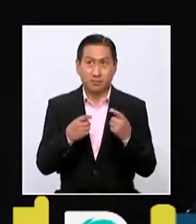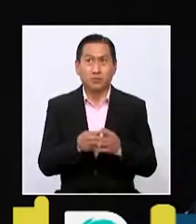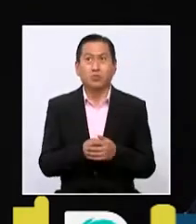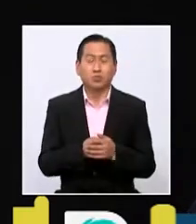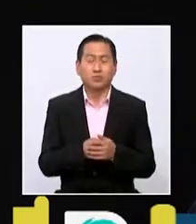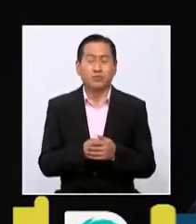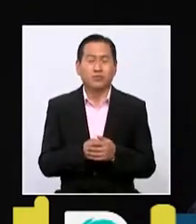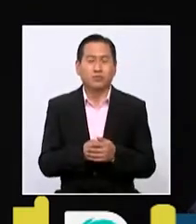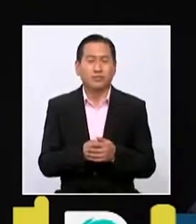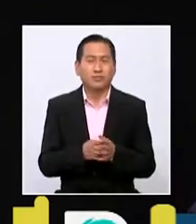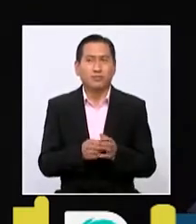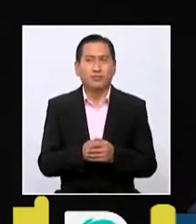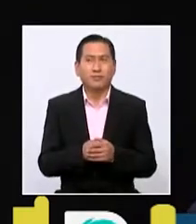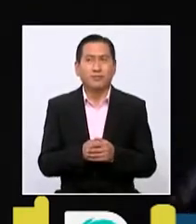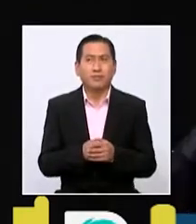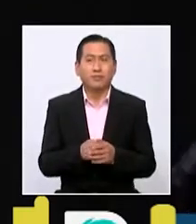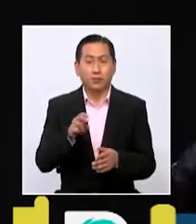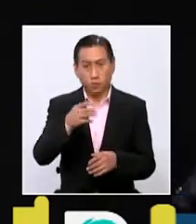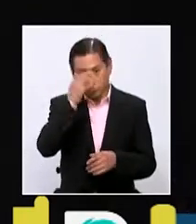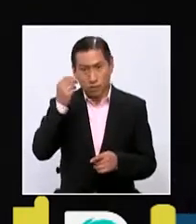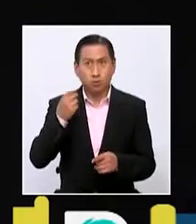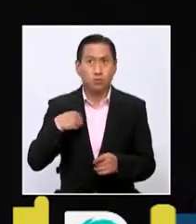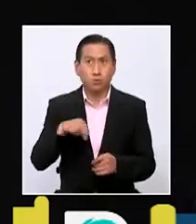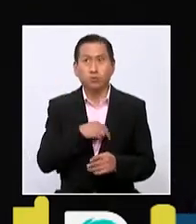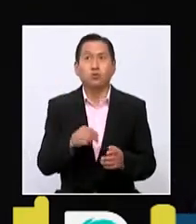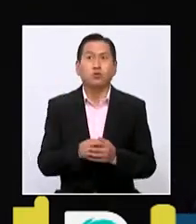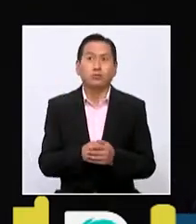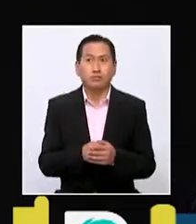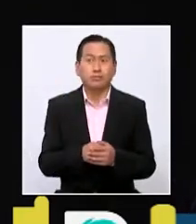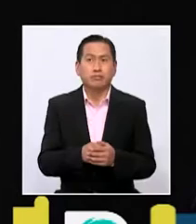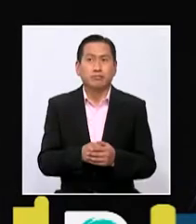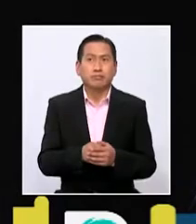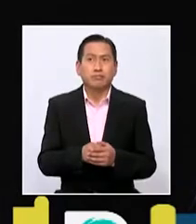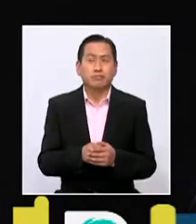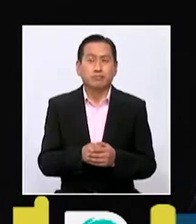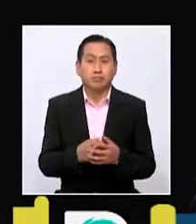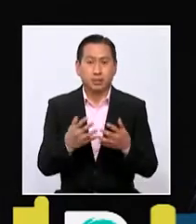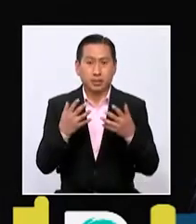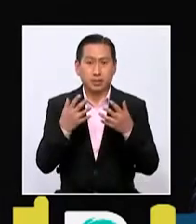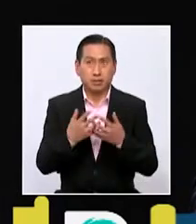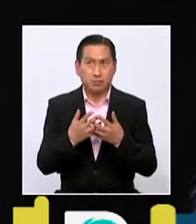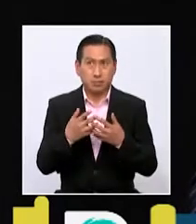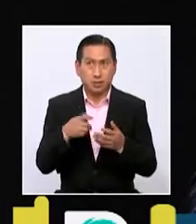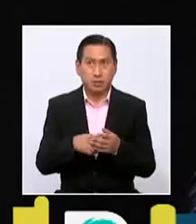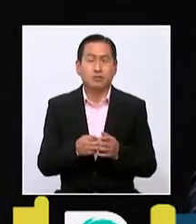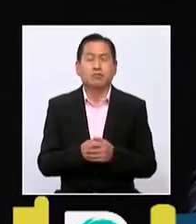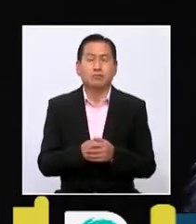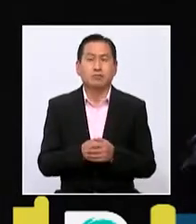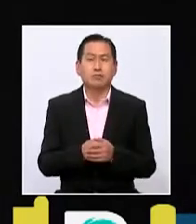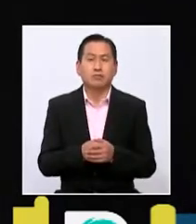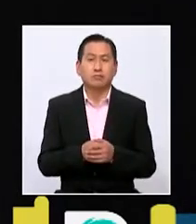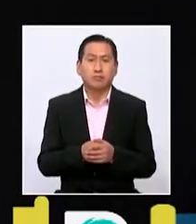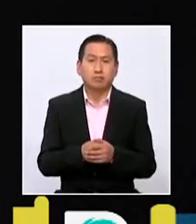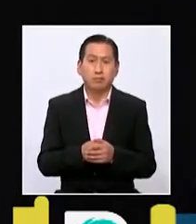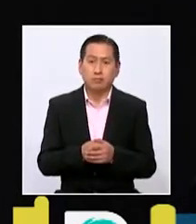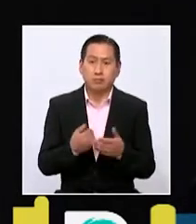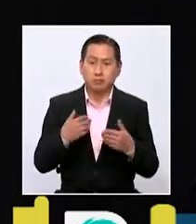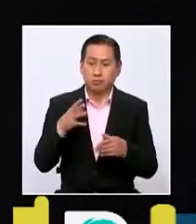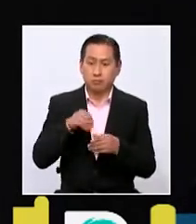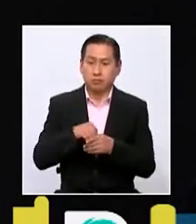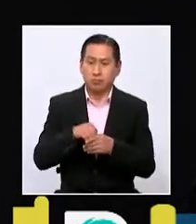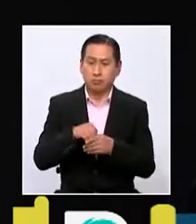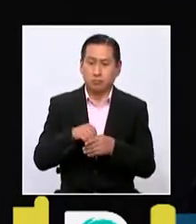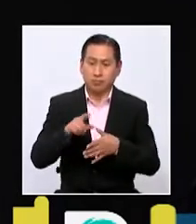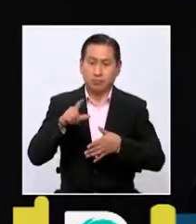la primera es que no te olvides que somos una empresa que pertenece al mercado hispano de los Estados